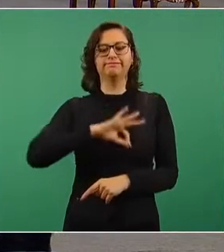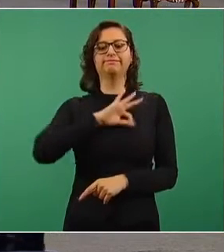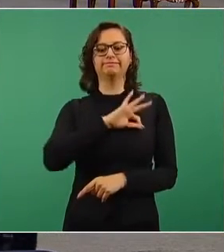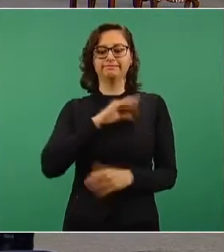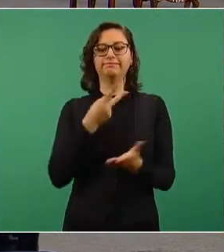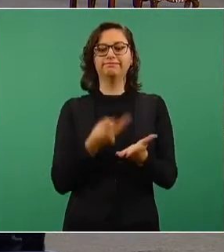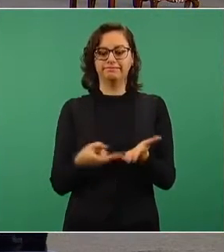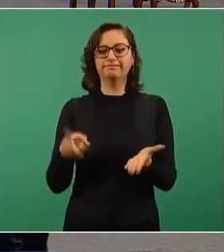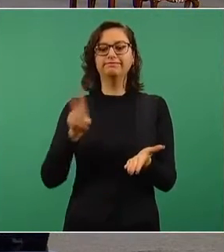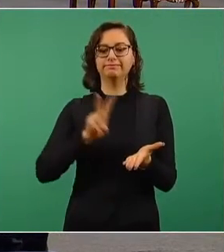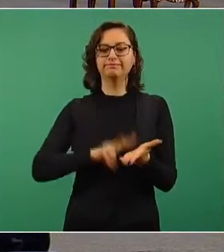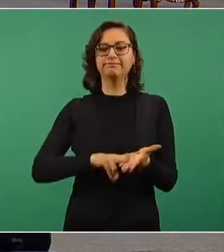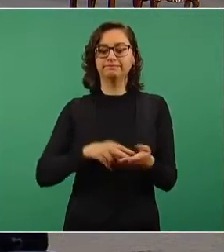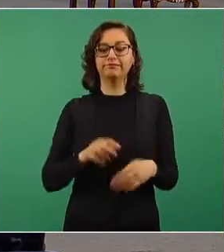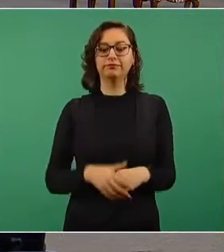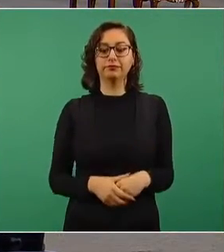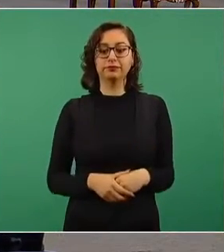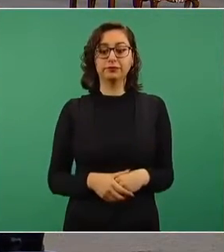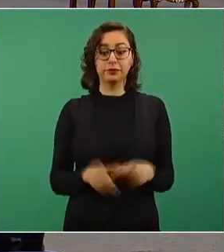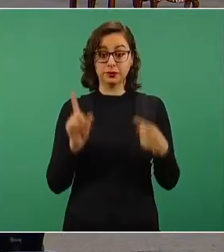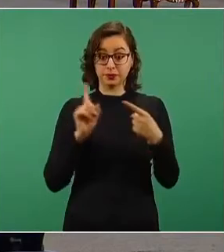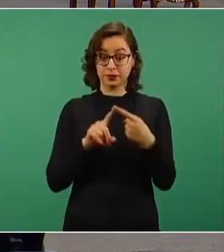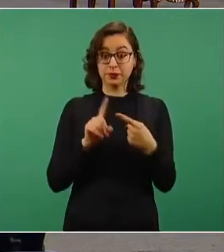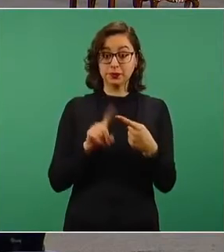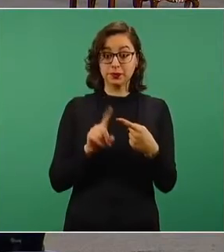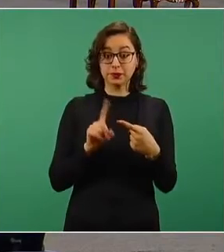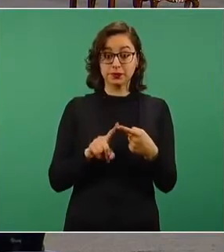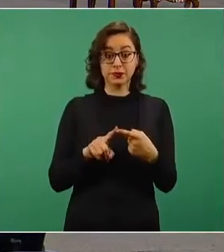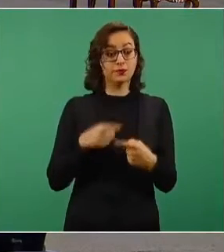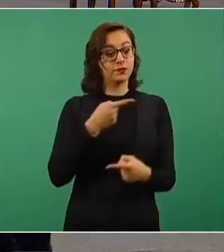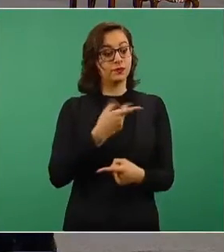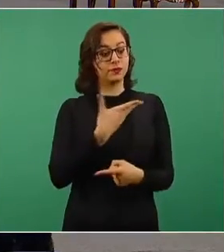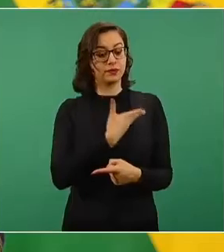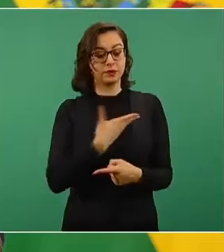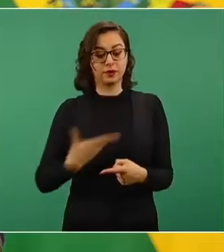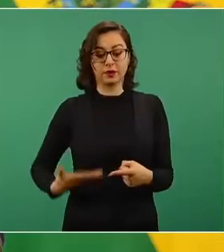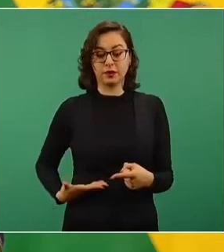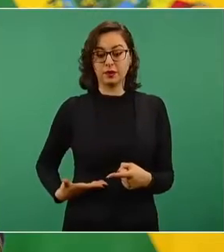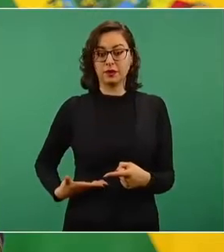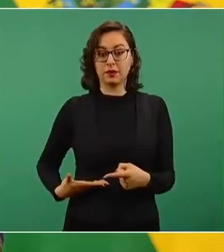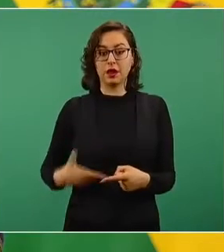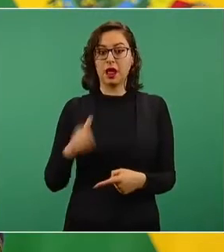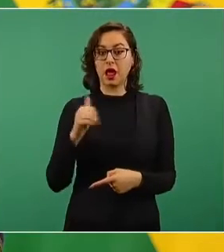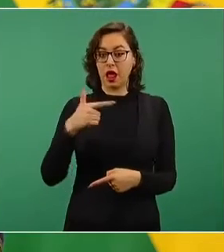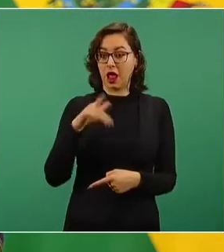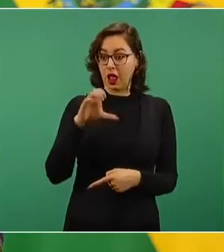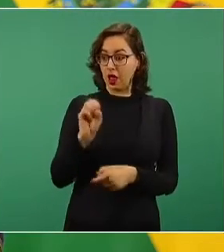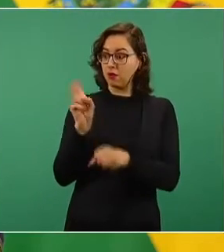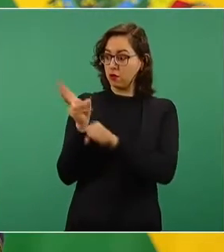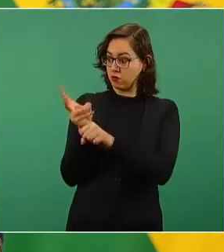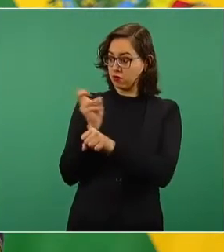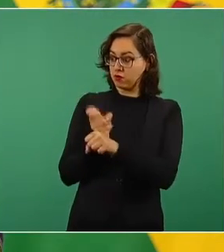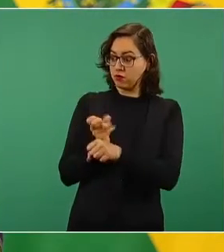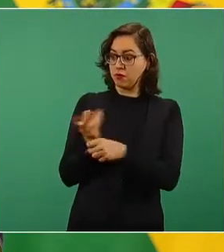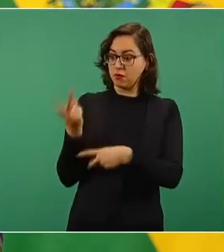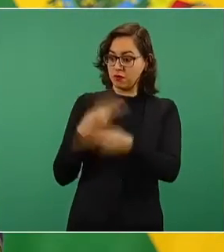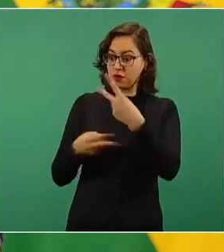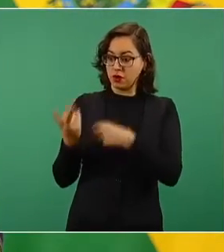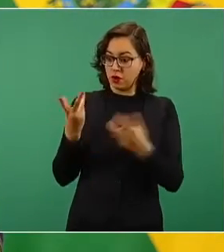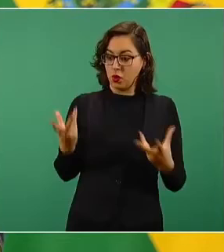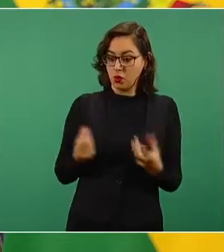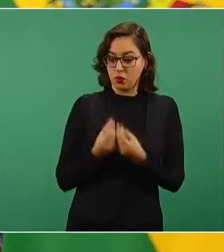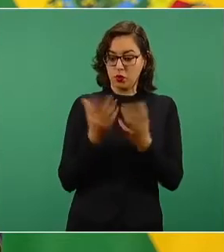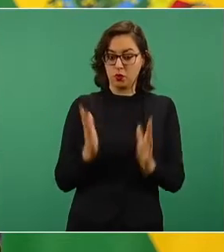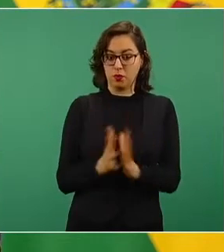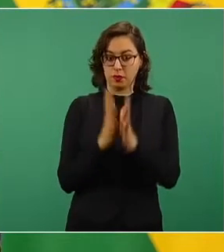Primero, por la invitación que nos hizo el presidente Manuel López Obrador para participar de